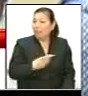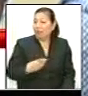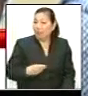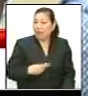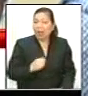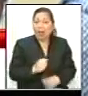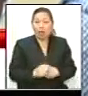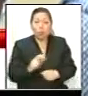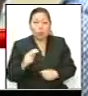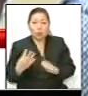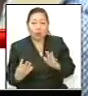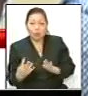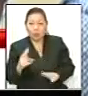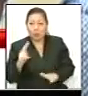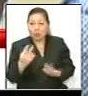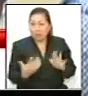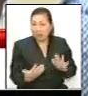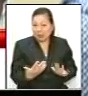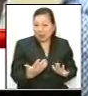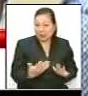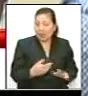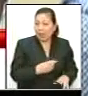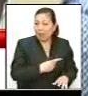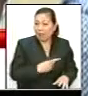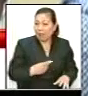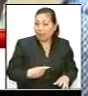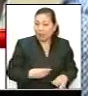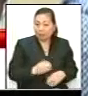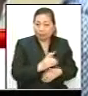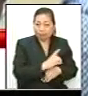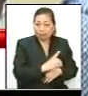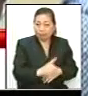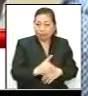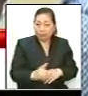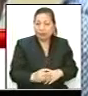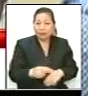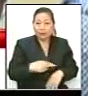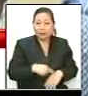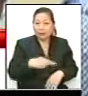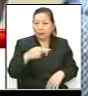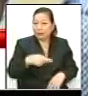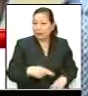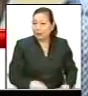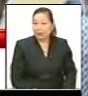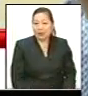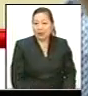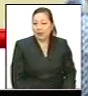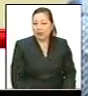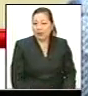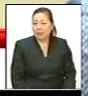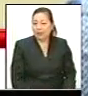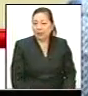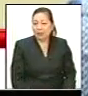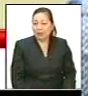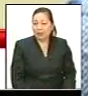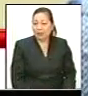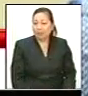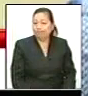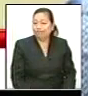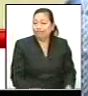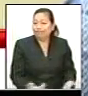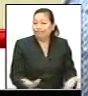el 2014-2015 en la Dirección Desconcentrada de la región. Entonces, desde